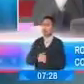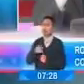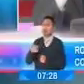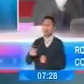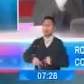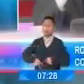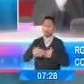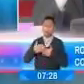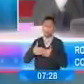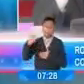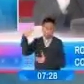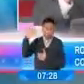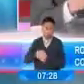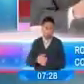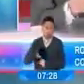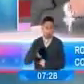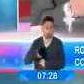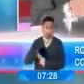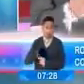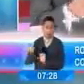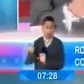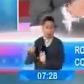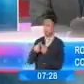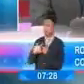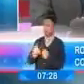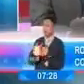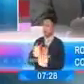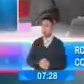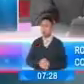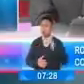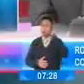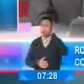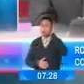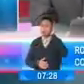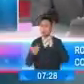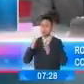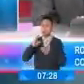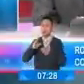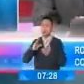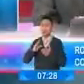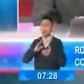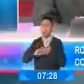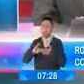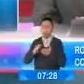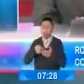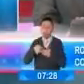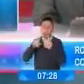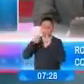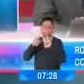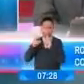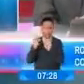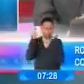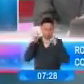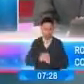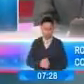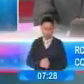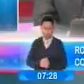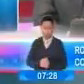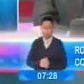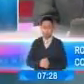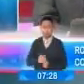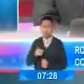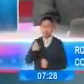vida política he sido yo. Esto me parece... Ministra, entonces hasta ahí me viene una pregunta, pero rápida. ¿Usted